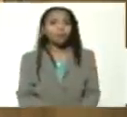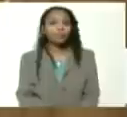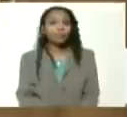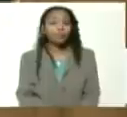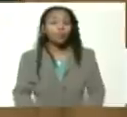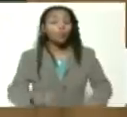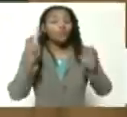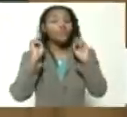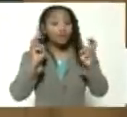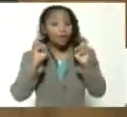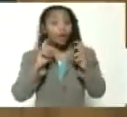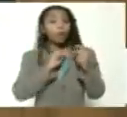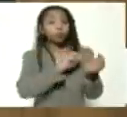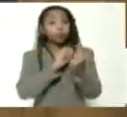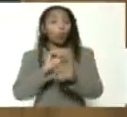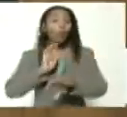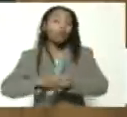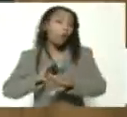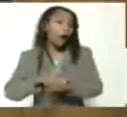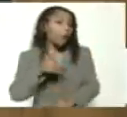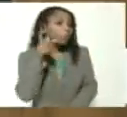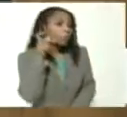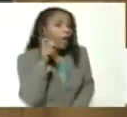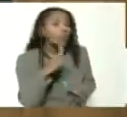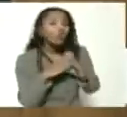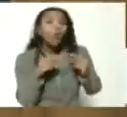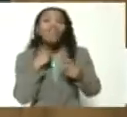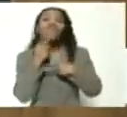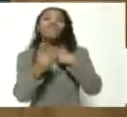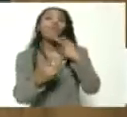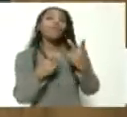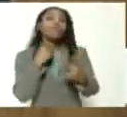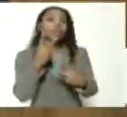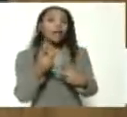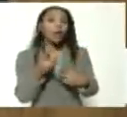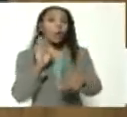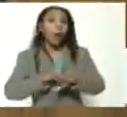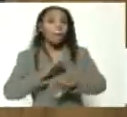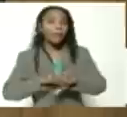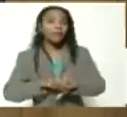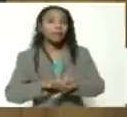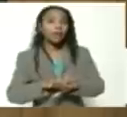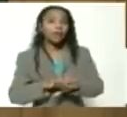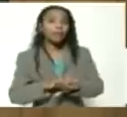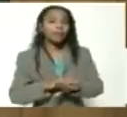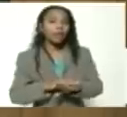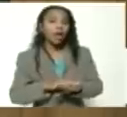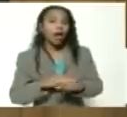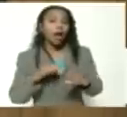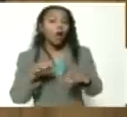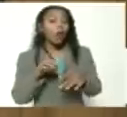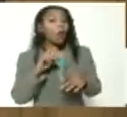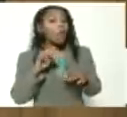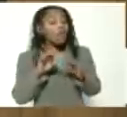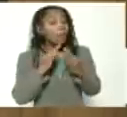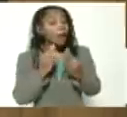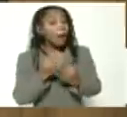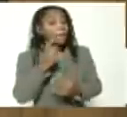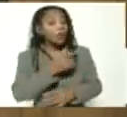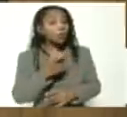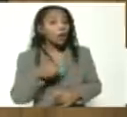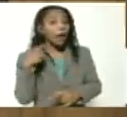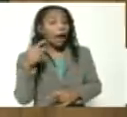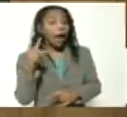Es un tema a debatir porque hay que escuchar todas las voces, lo que ocurre con familiares, con personas que están en